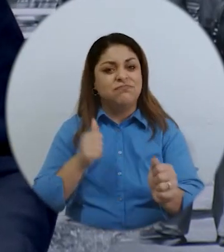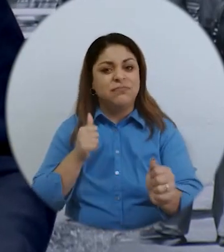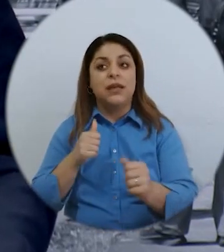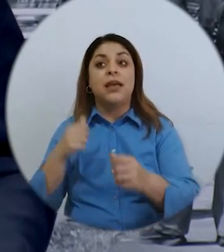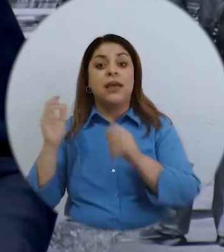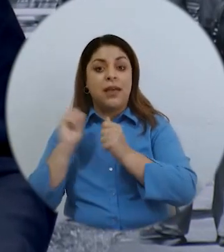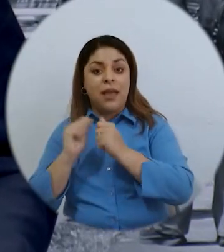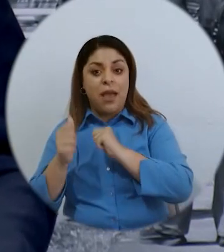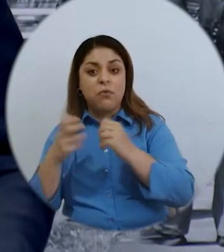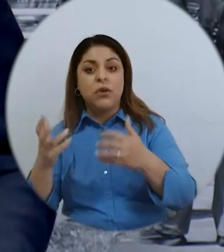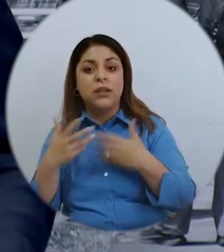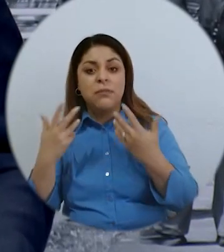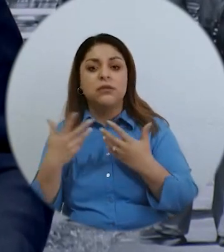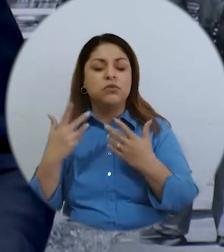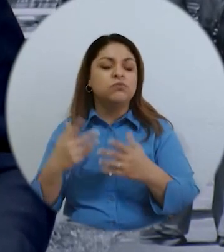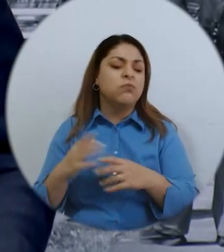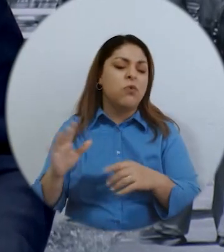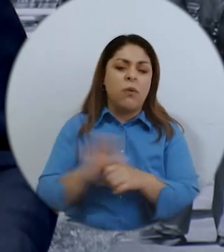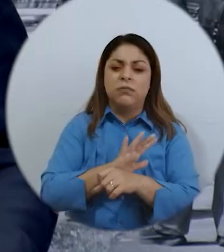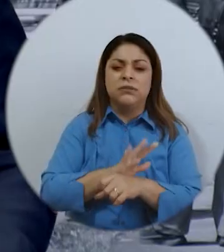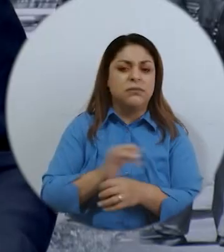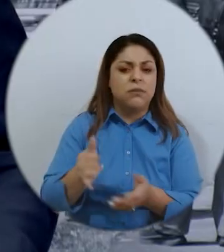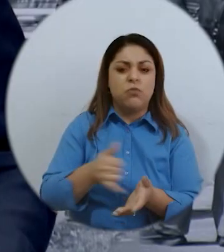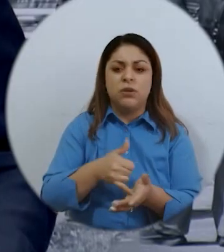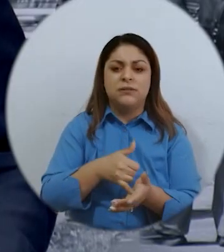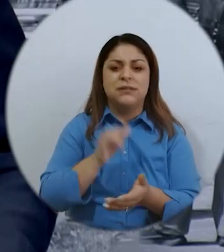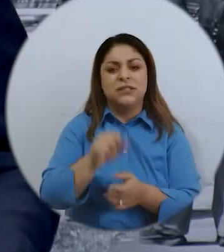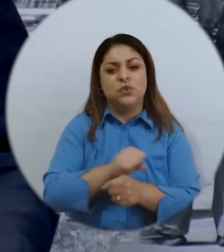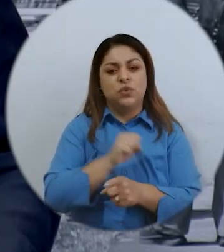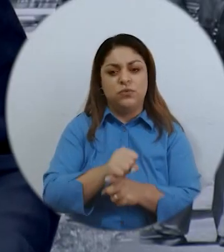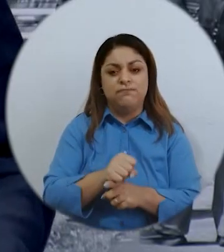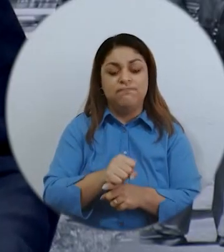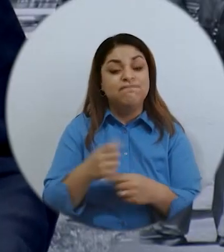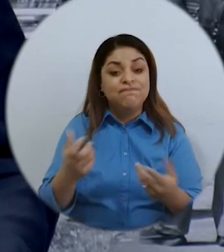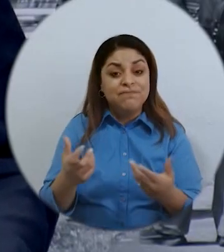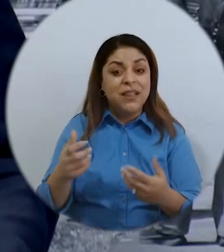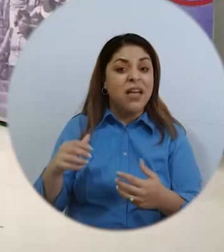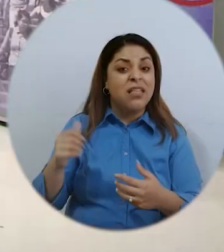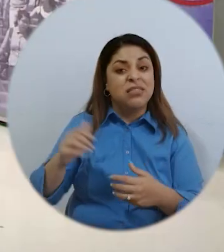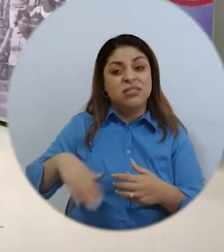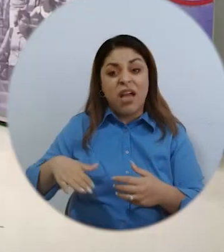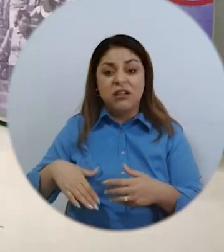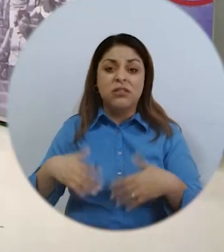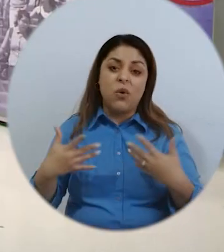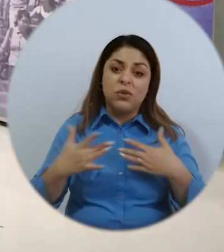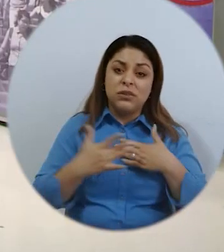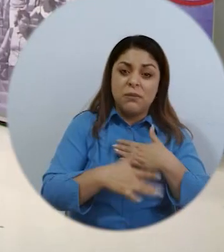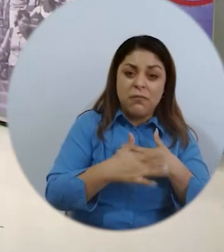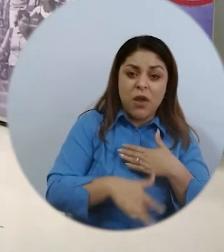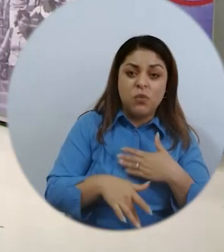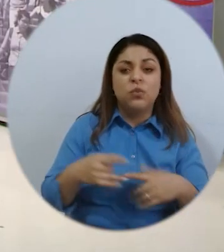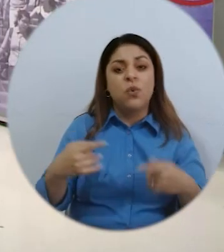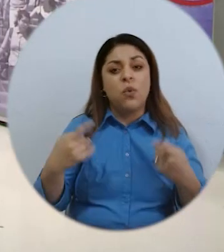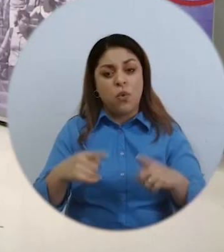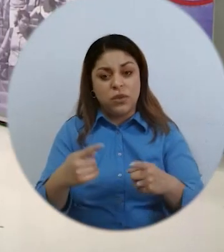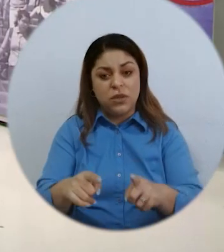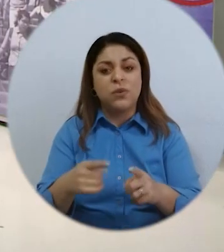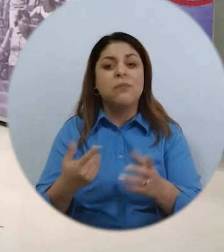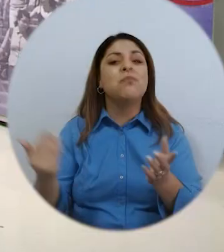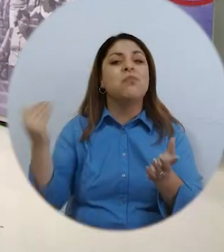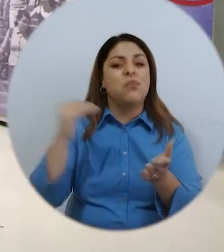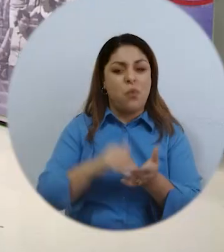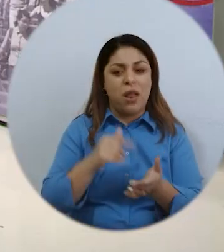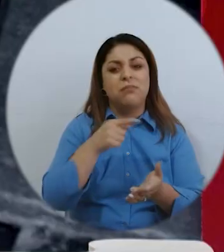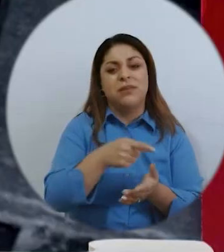ha dejado rezagadas, el cambio climático va a totalmente vulnerabilizar la situación que tenemos. Sí, tarde o temprano esas consecuencias de las que estamos hablando,